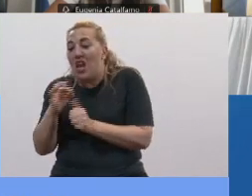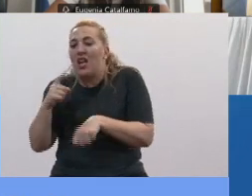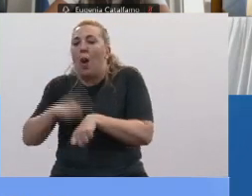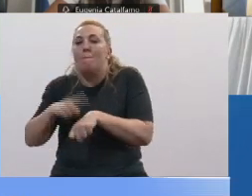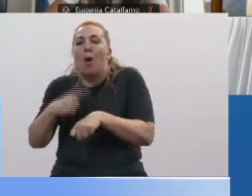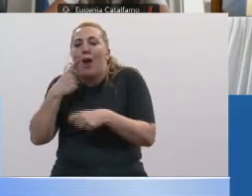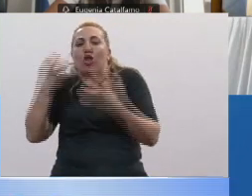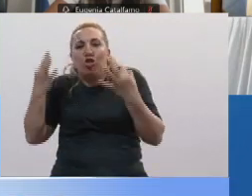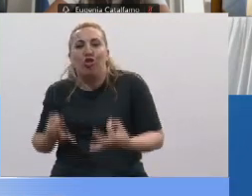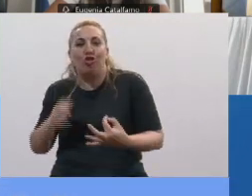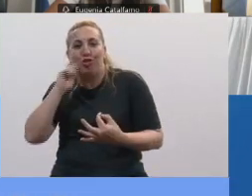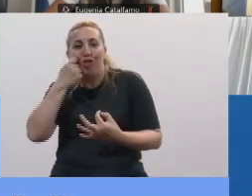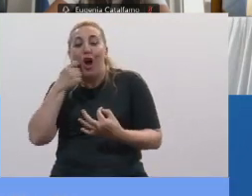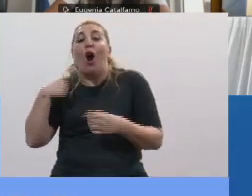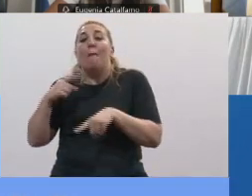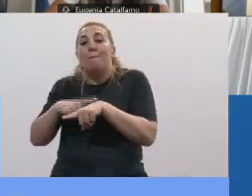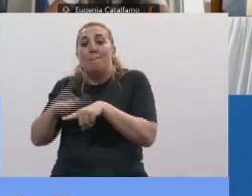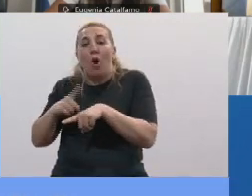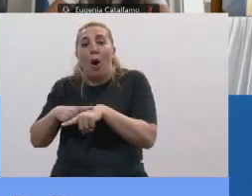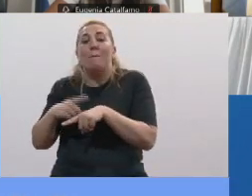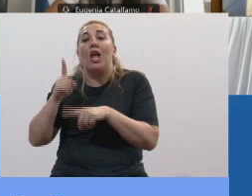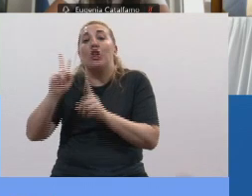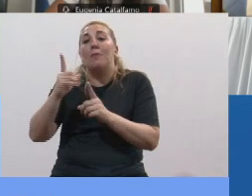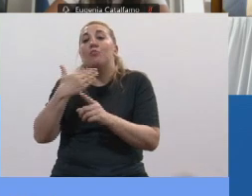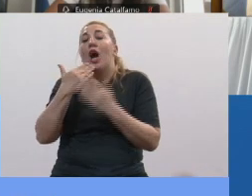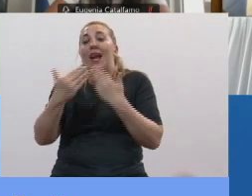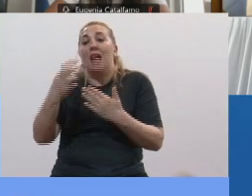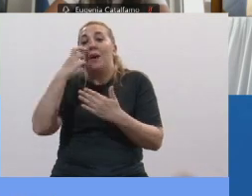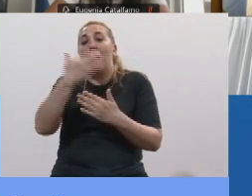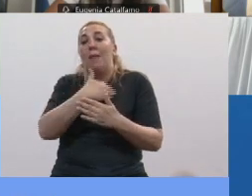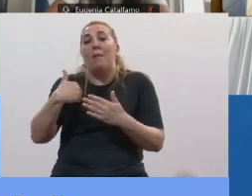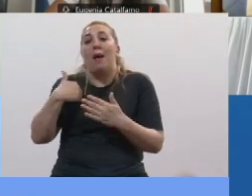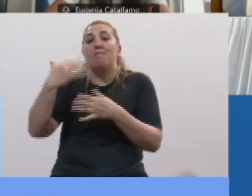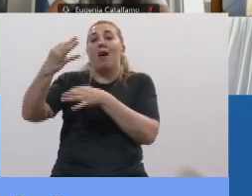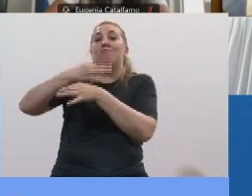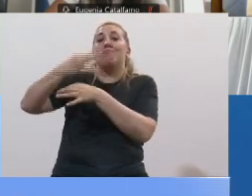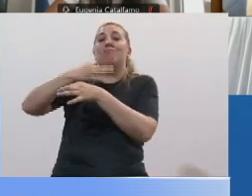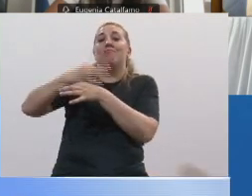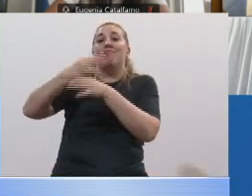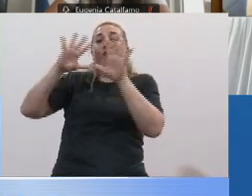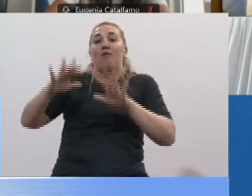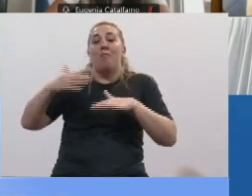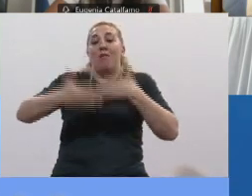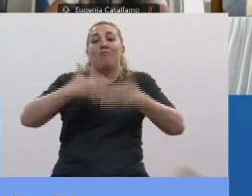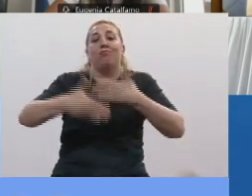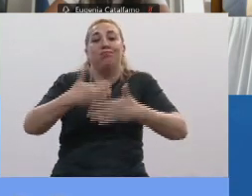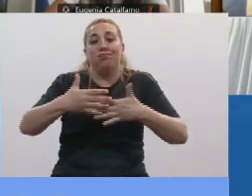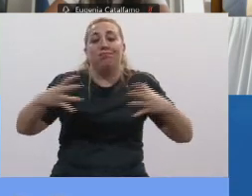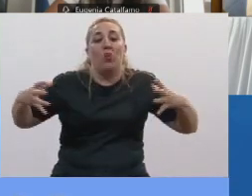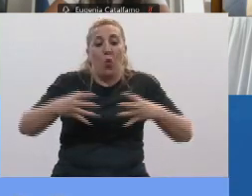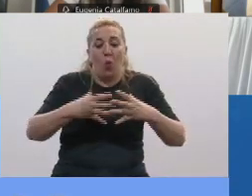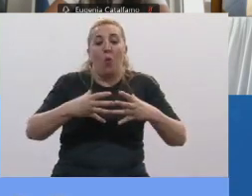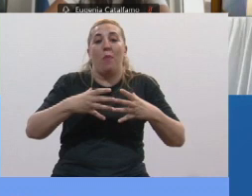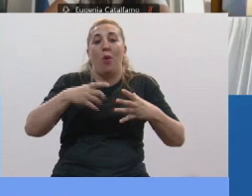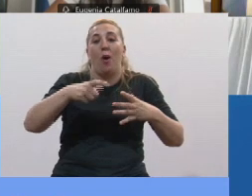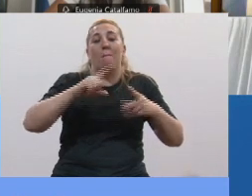así como mi padre en esos momentos de calidad me fue formando dentro de una línea histórica nacional y popular,